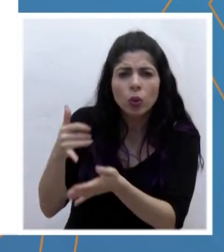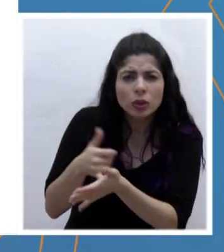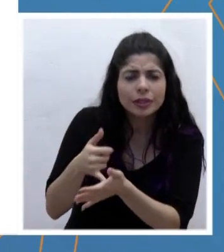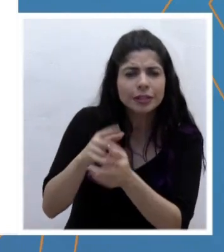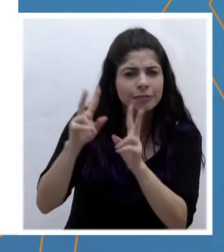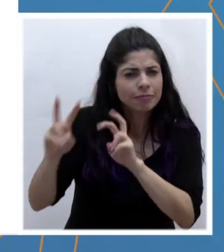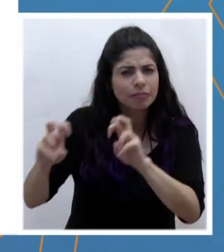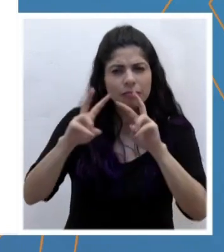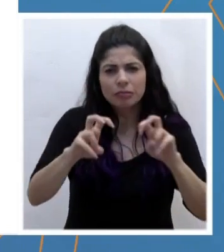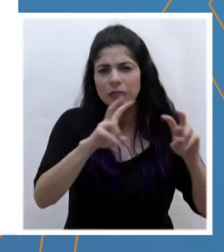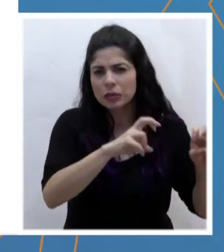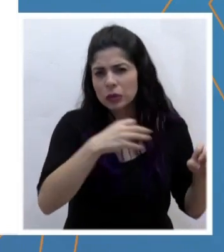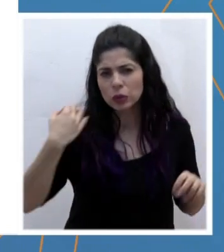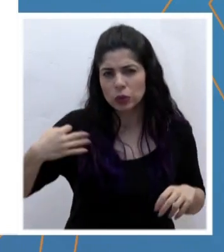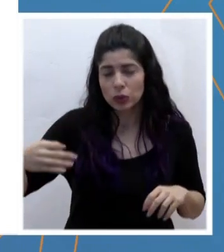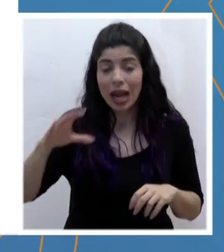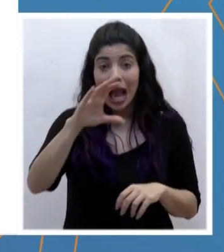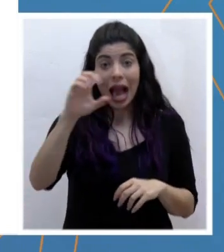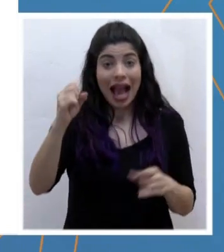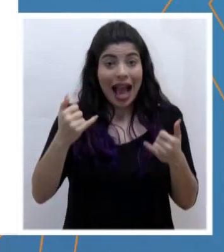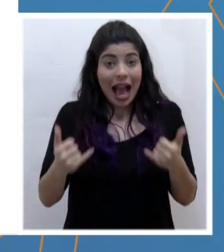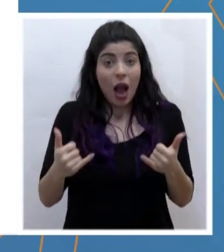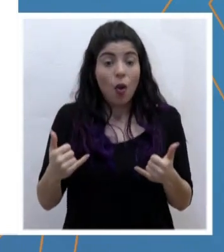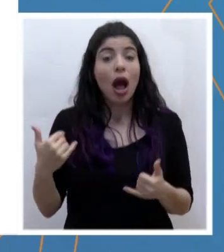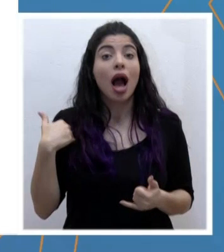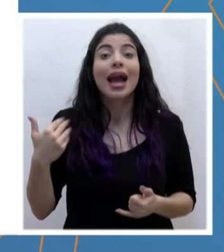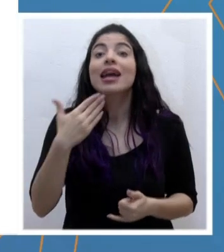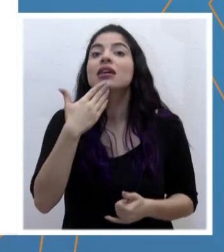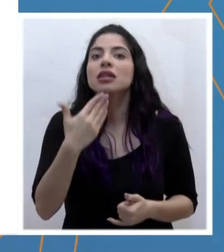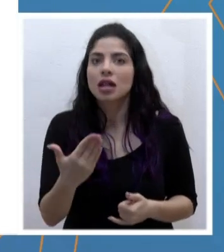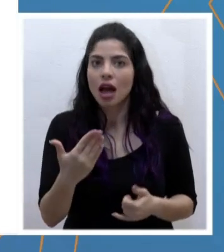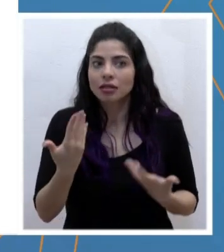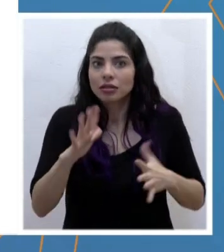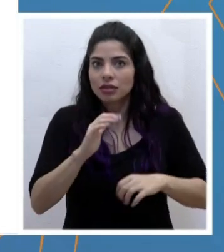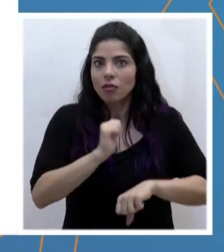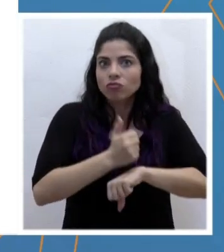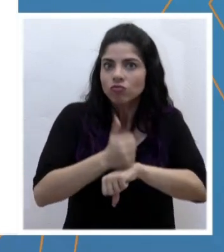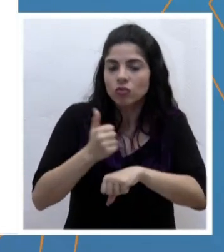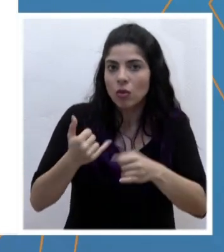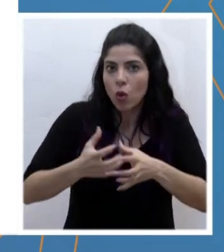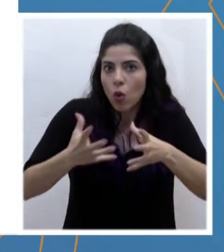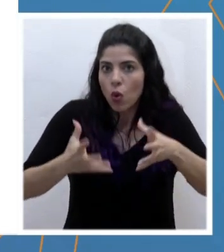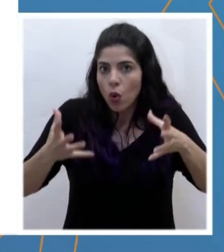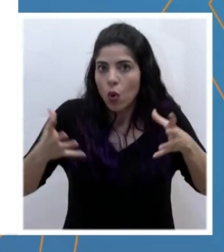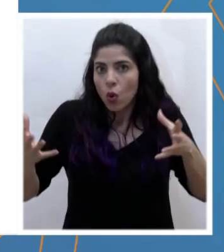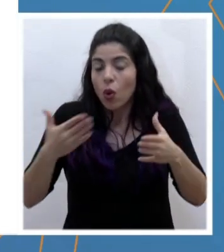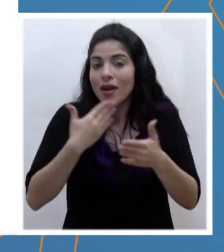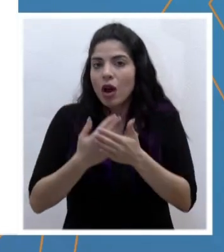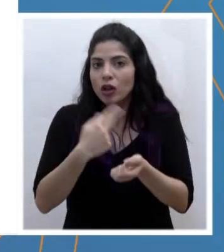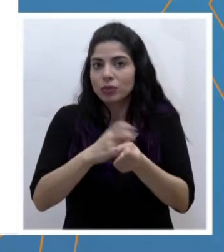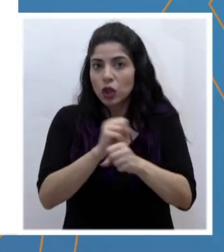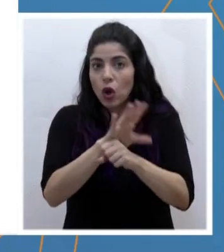intensivos. La caja tiene en estos momentos, gracias a la capacidad instalada que logramos aumentar con el